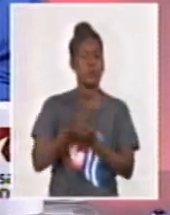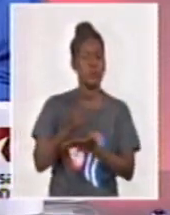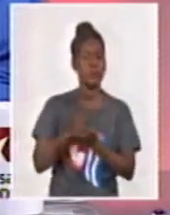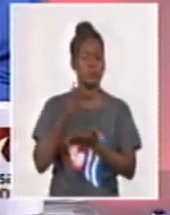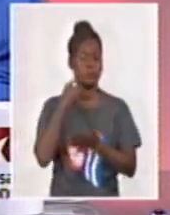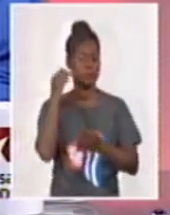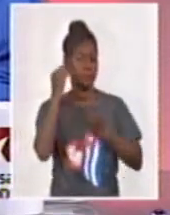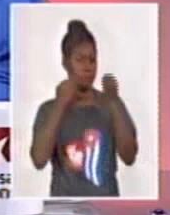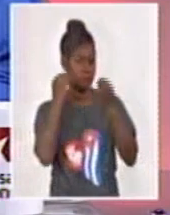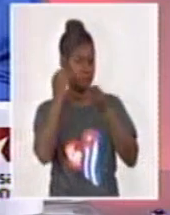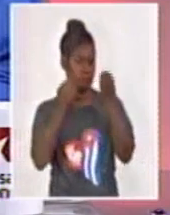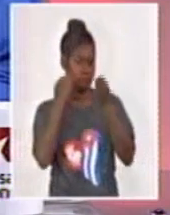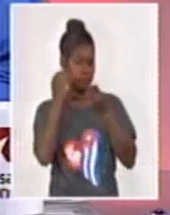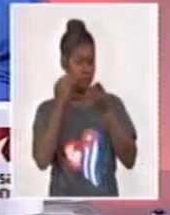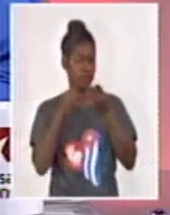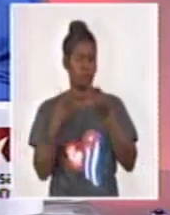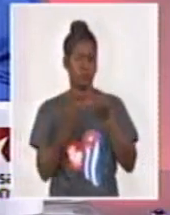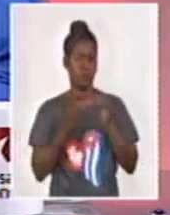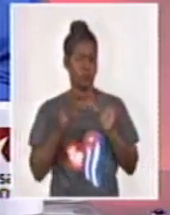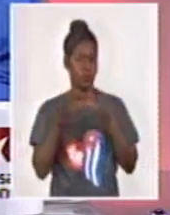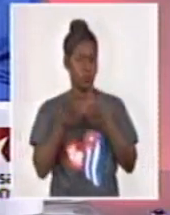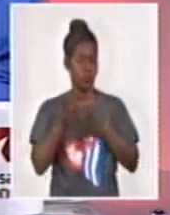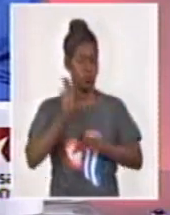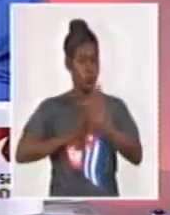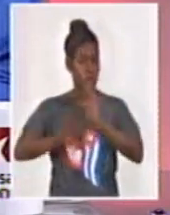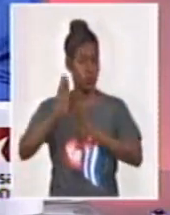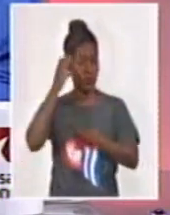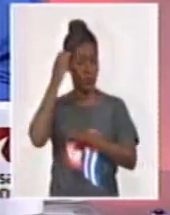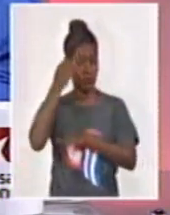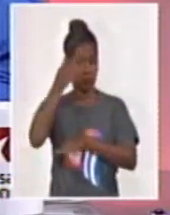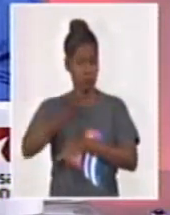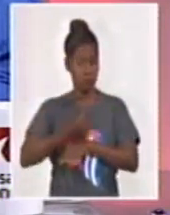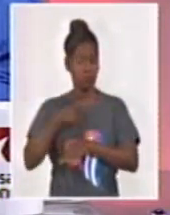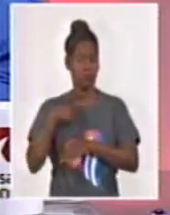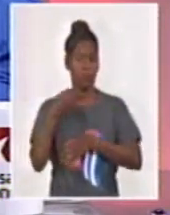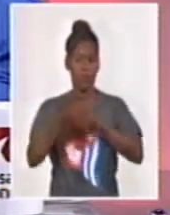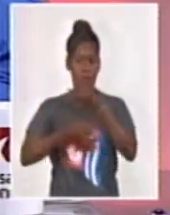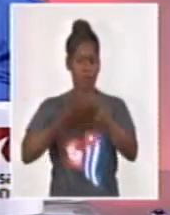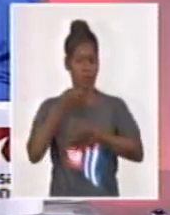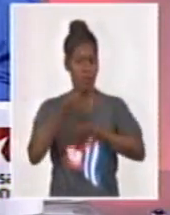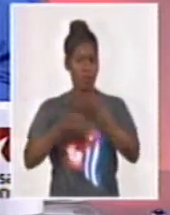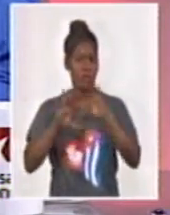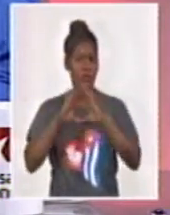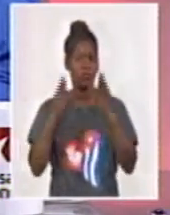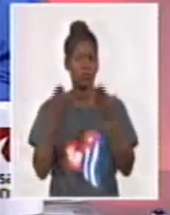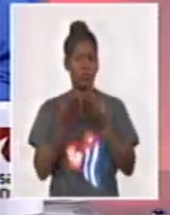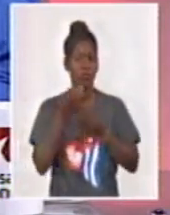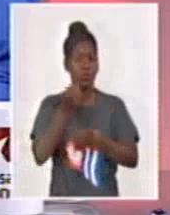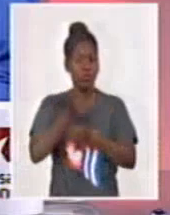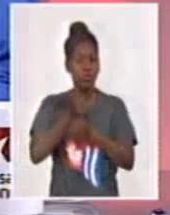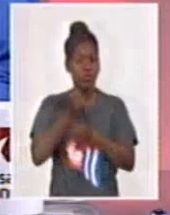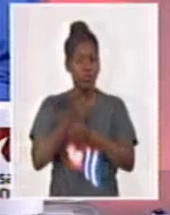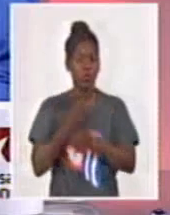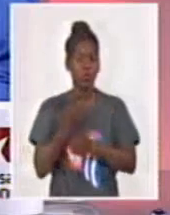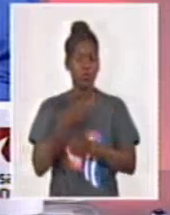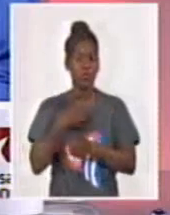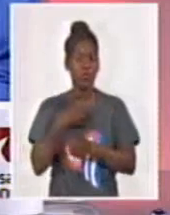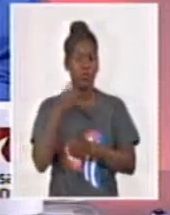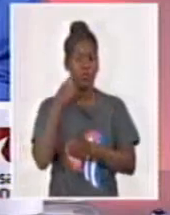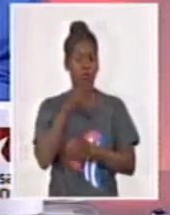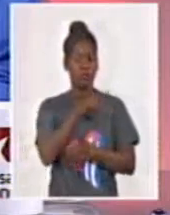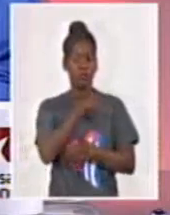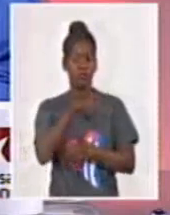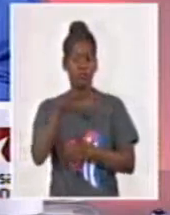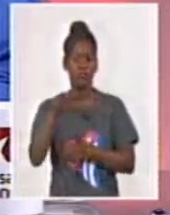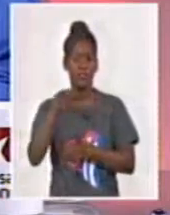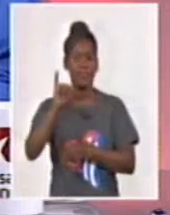incluso lo que se ha informado a la población del trabajo que se viene haciendo en la transformación de 65 barrios en la ciudad,